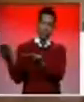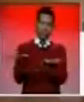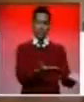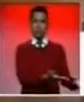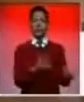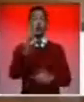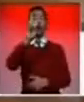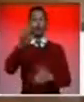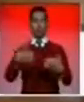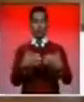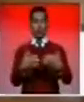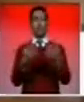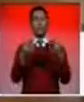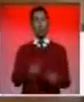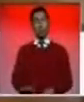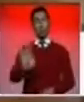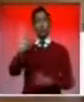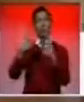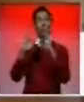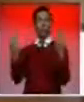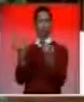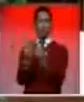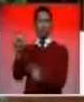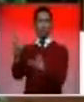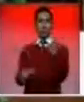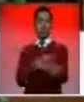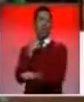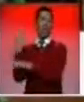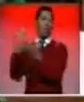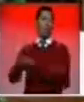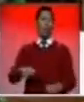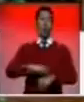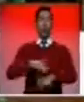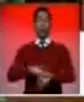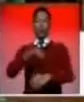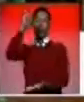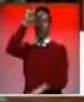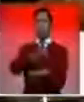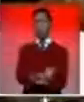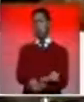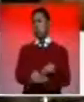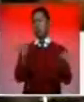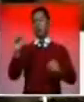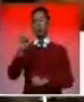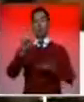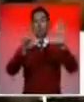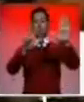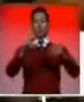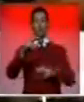solidarizó con los familiares de los jugadores que fallecieron en el accidente aéreo registrado el pasado 28 de noviembre en Colombia.